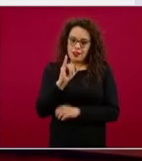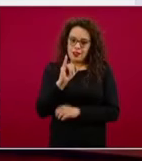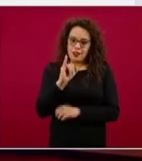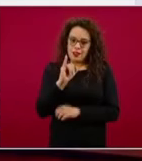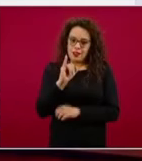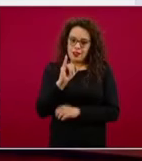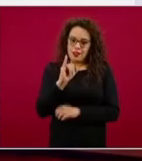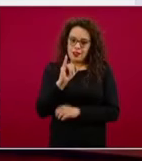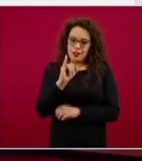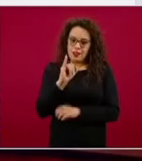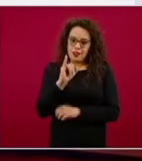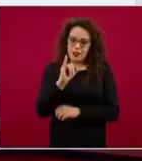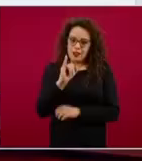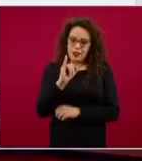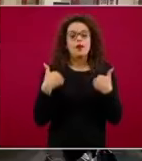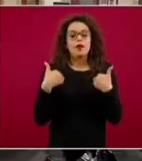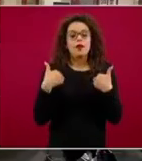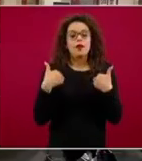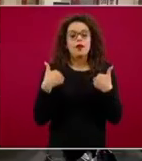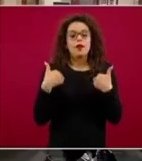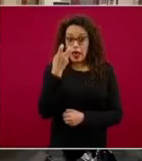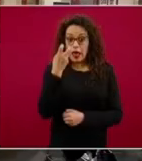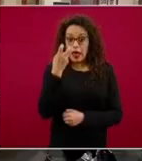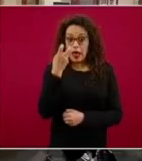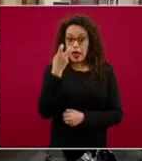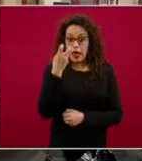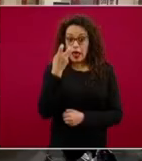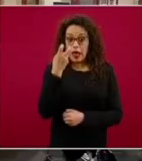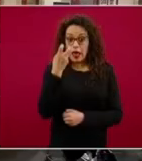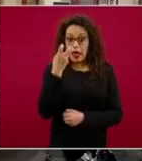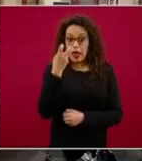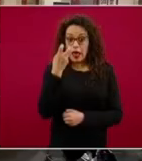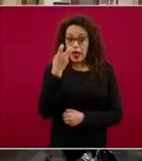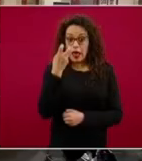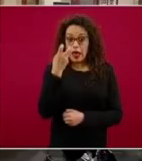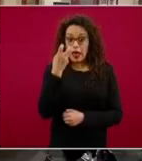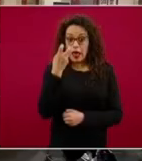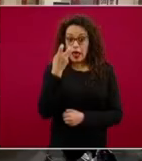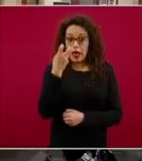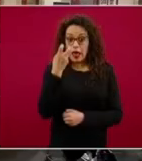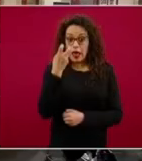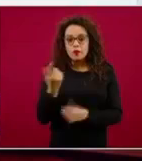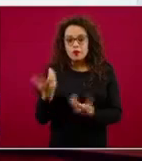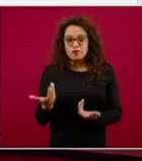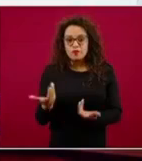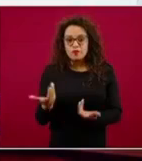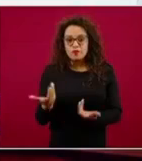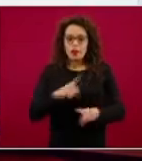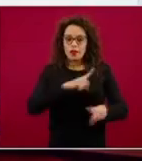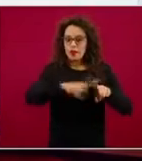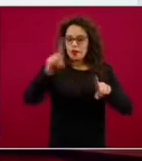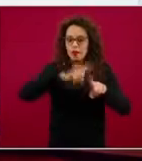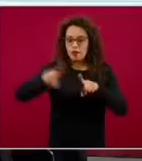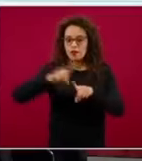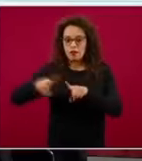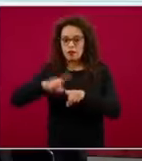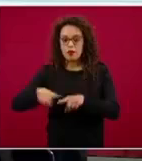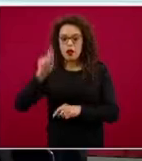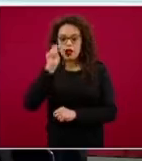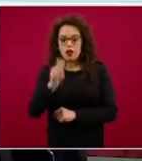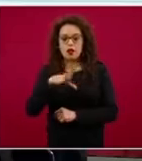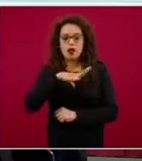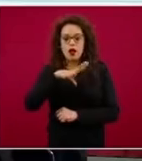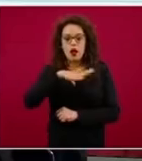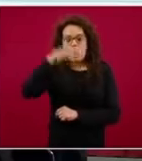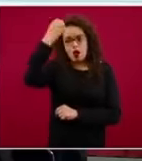entender que esto ha ido disminuyendo porque esto, en la medida en que revela las distintas